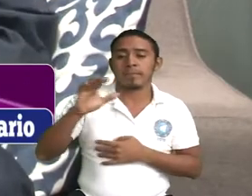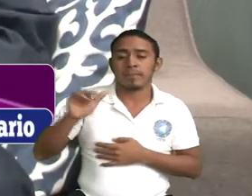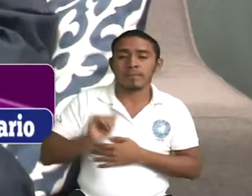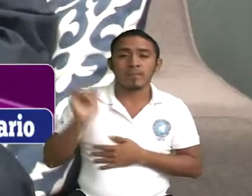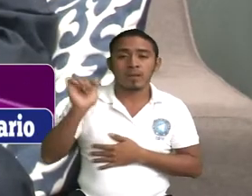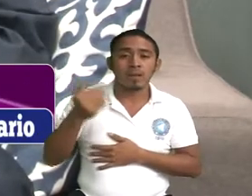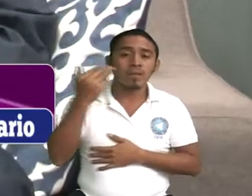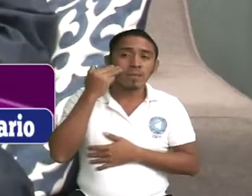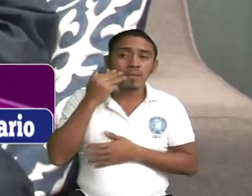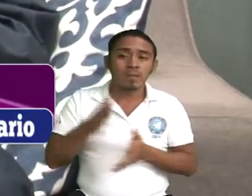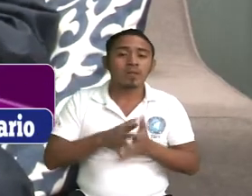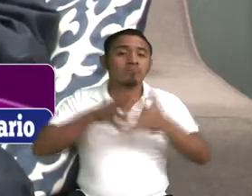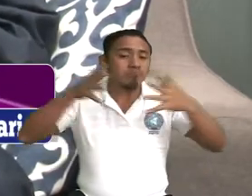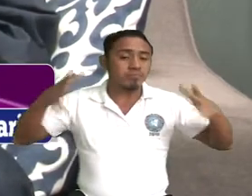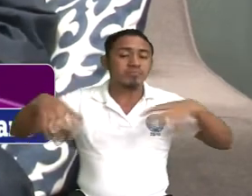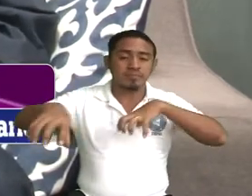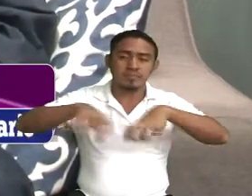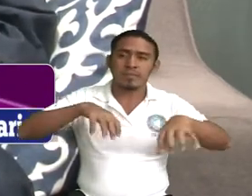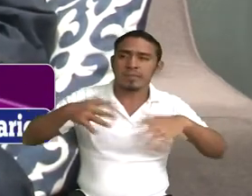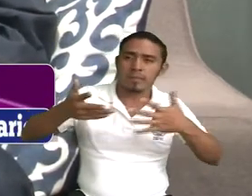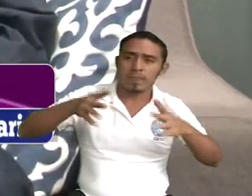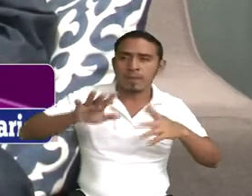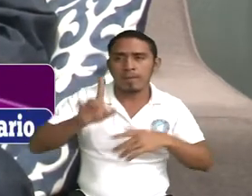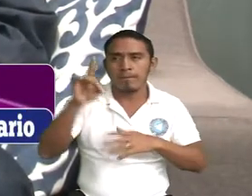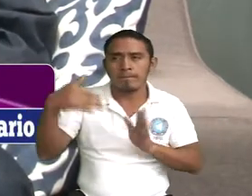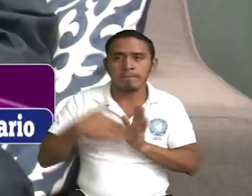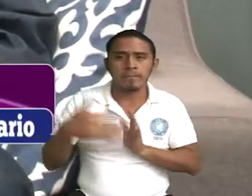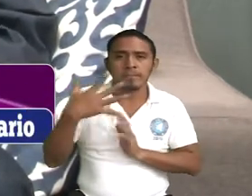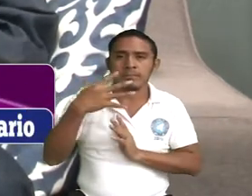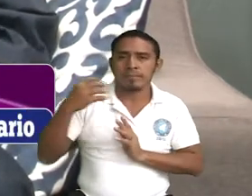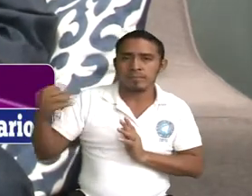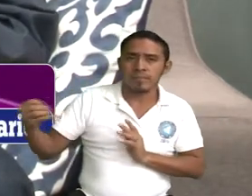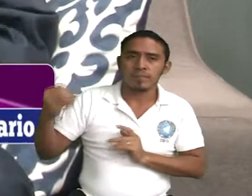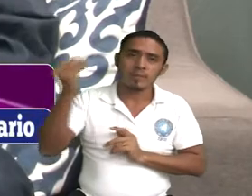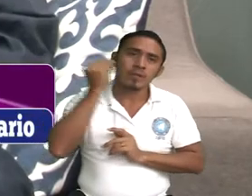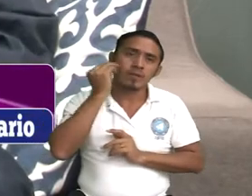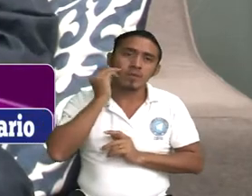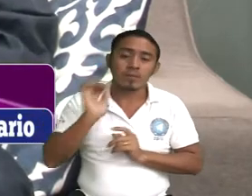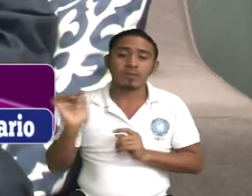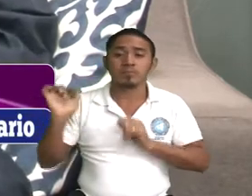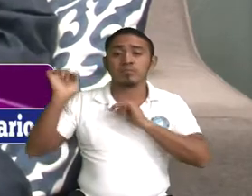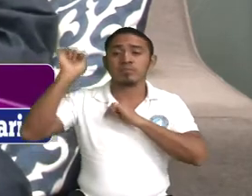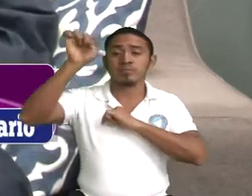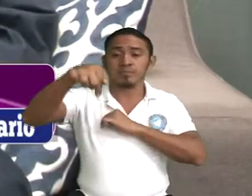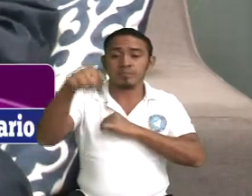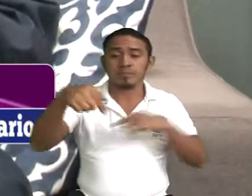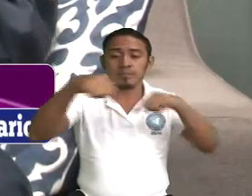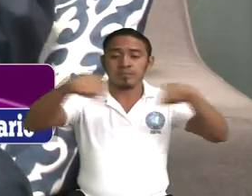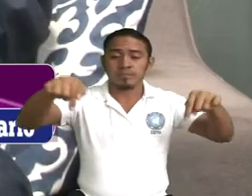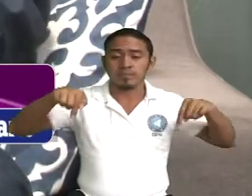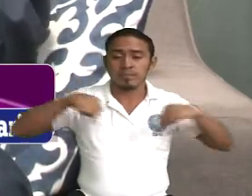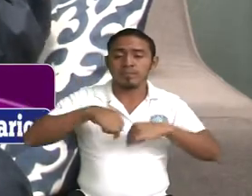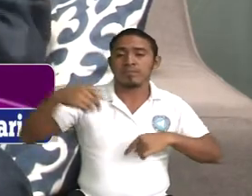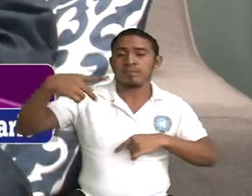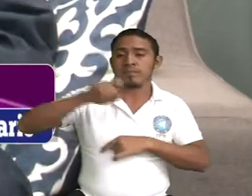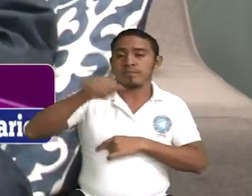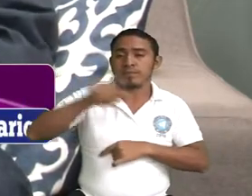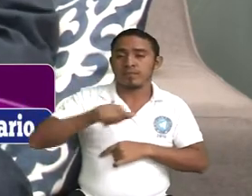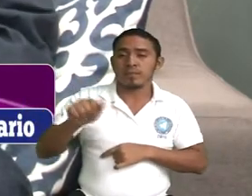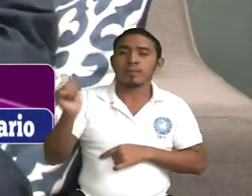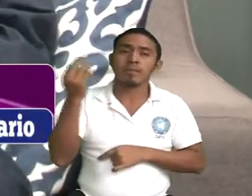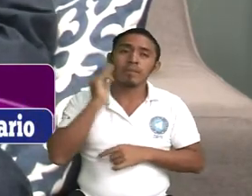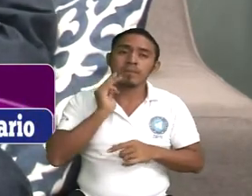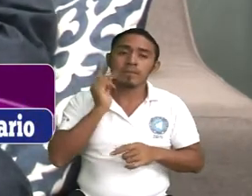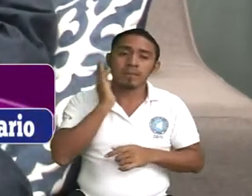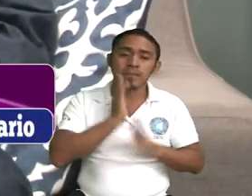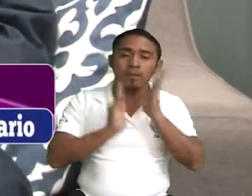las madres. Tuvimos aproximadamente 1,500 madres que estuvieron en la Plaza 22 de Agosto y que se les atendió,